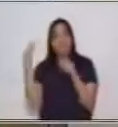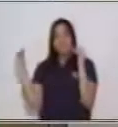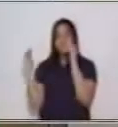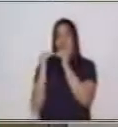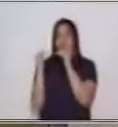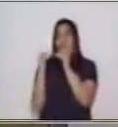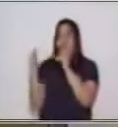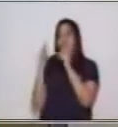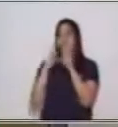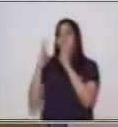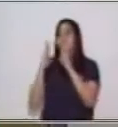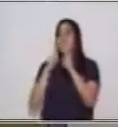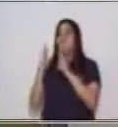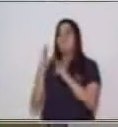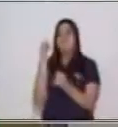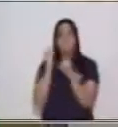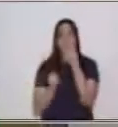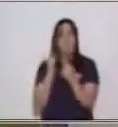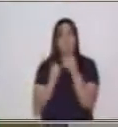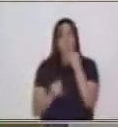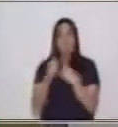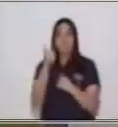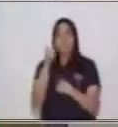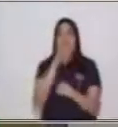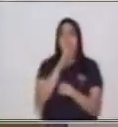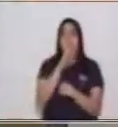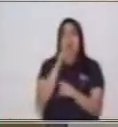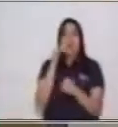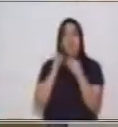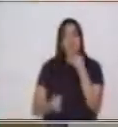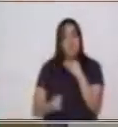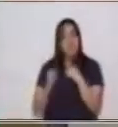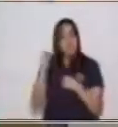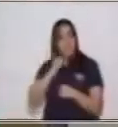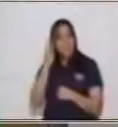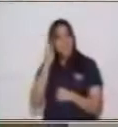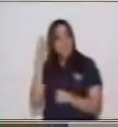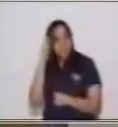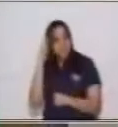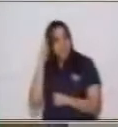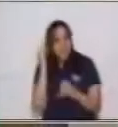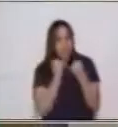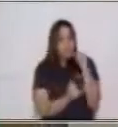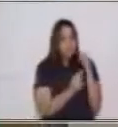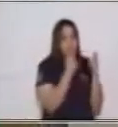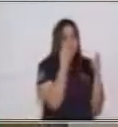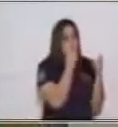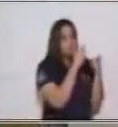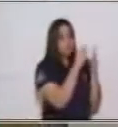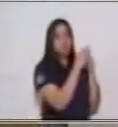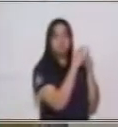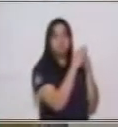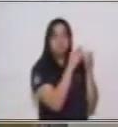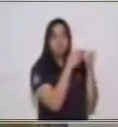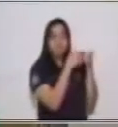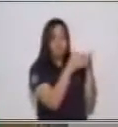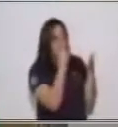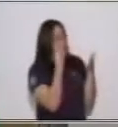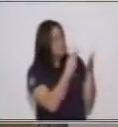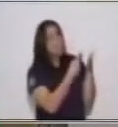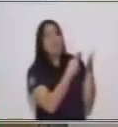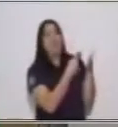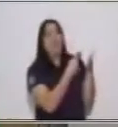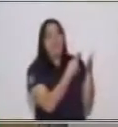tenemos relación con las terminaciones ya antes mencionadas para poder realizar